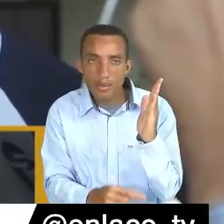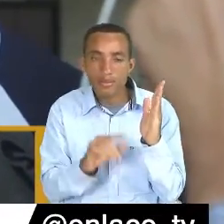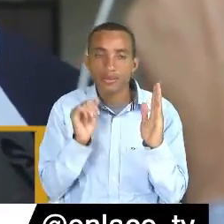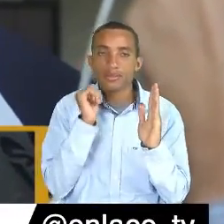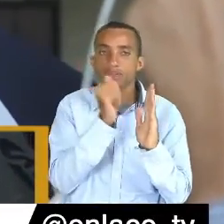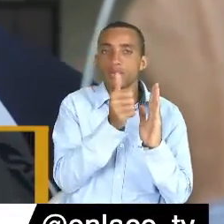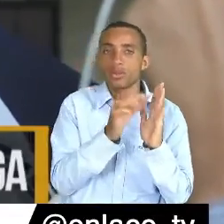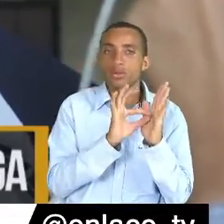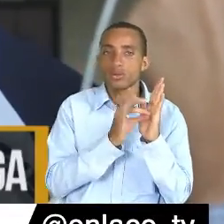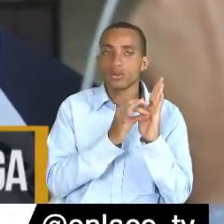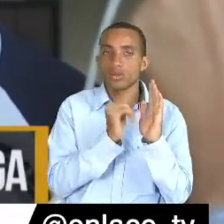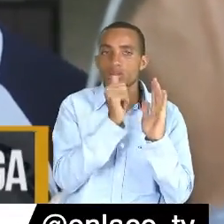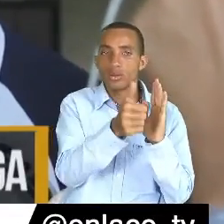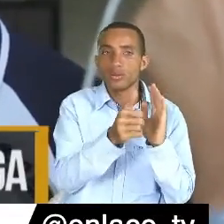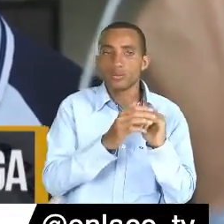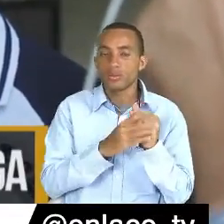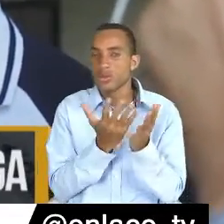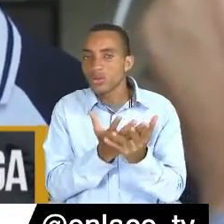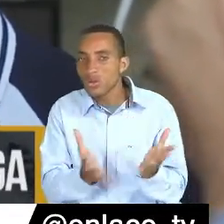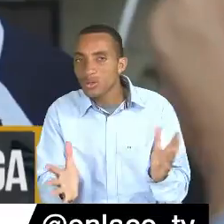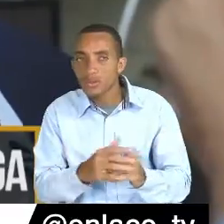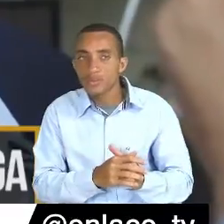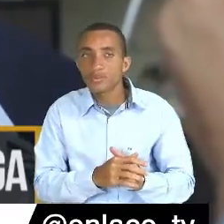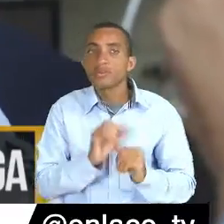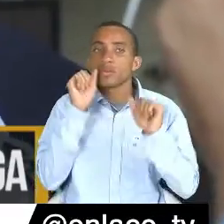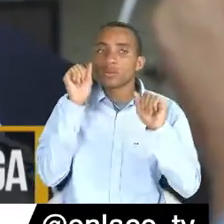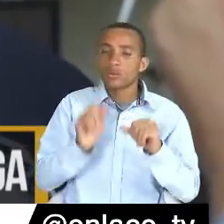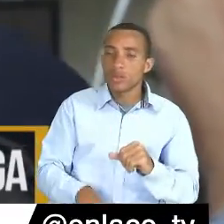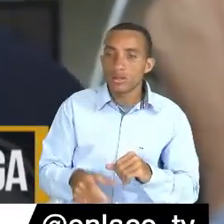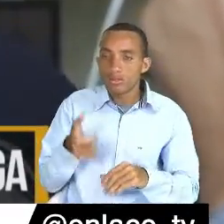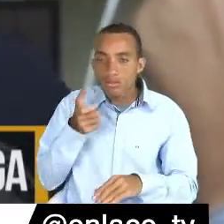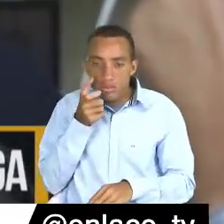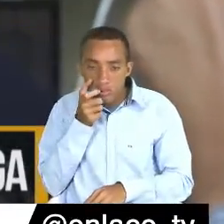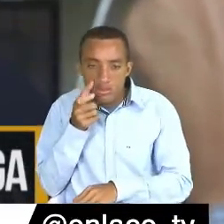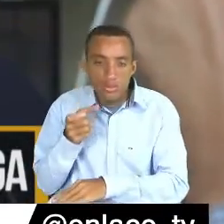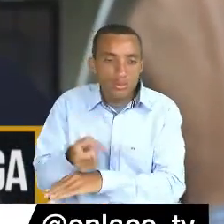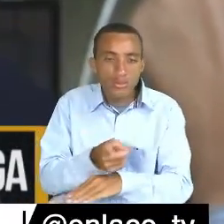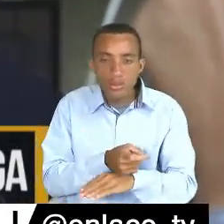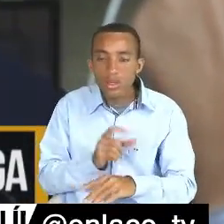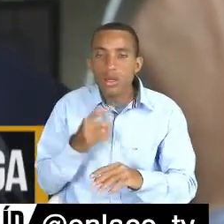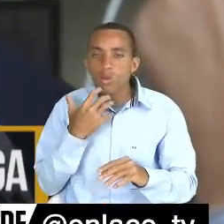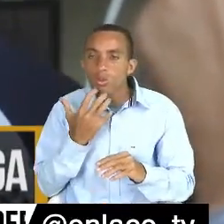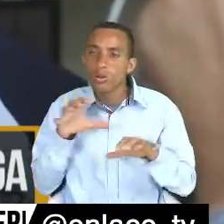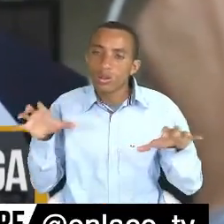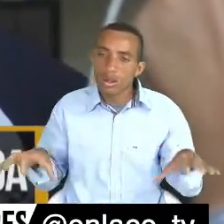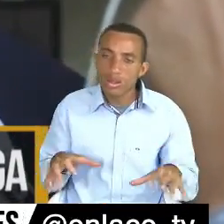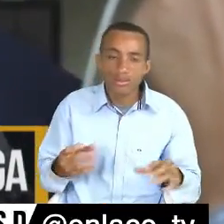código, tenga sus protocolos, que nos permita hacer monitoreo e implementar acciones